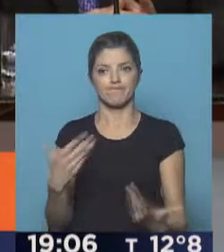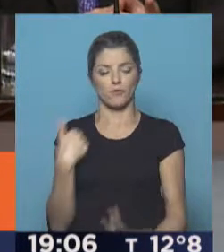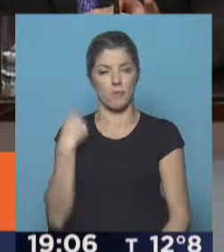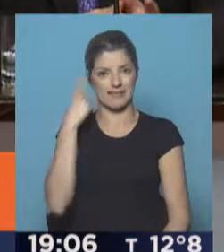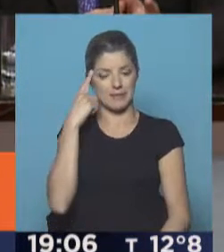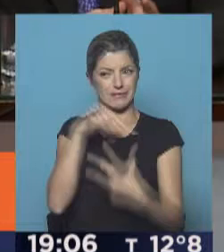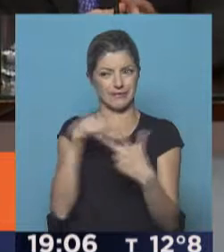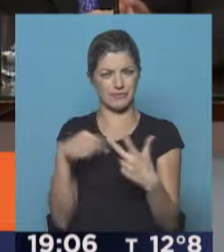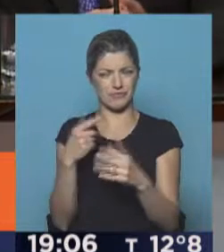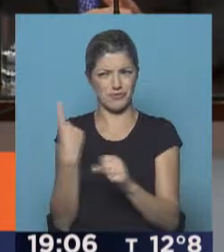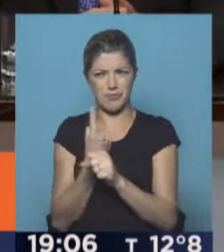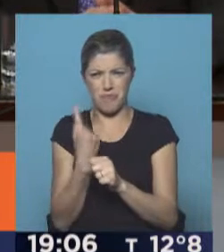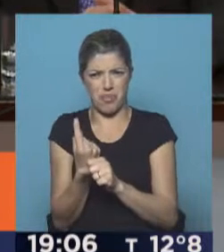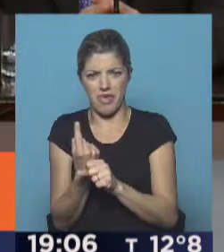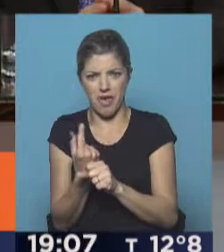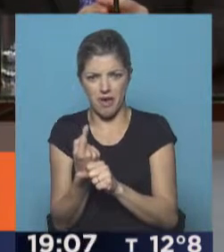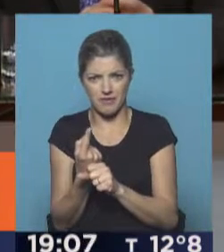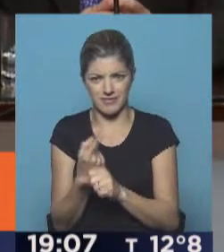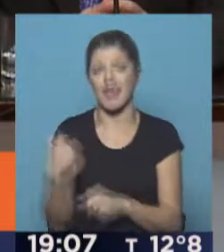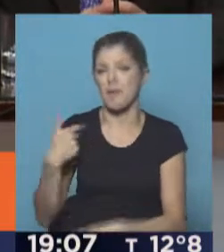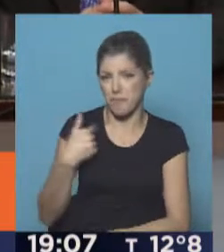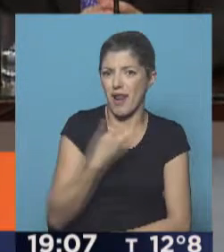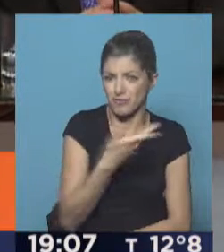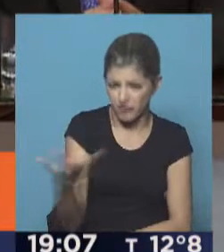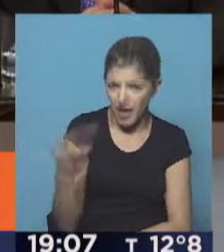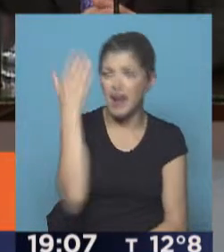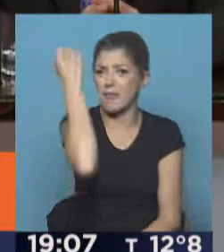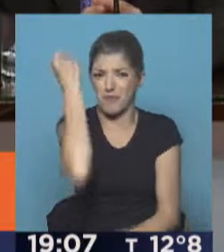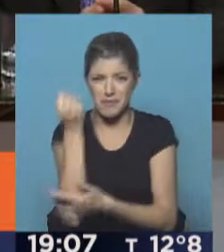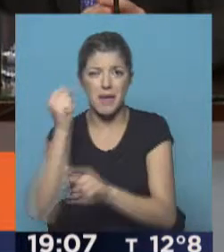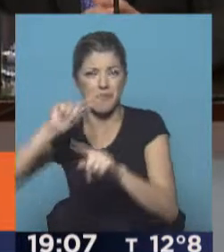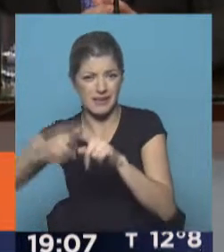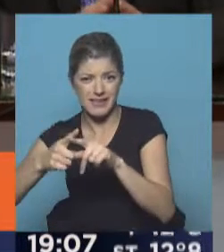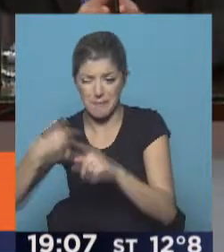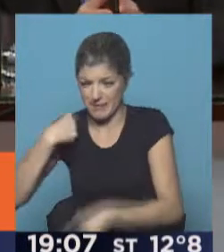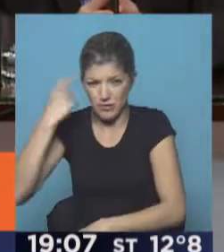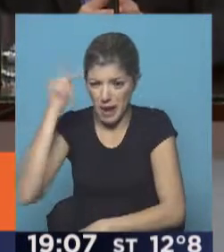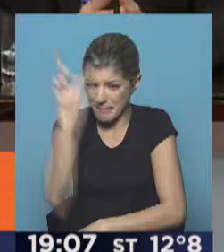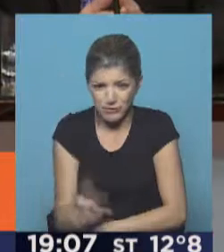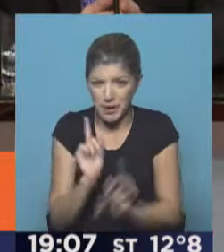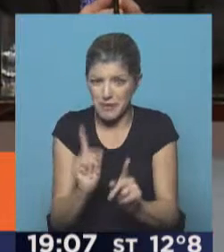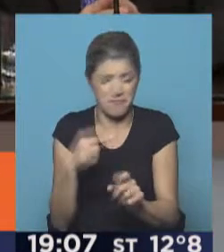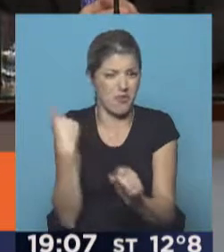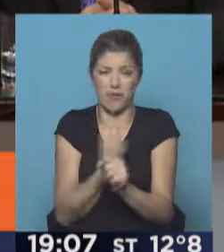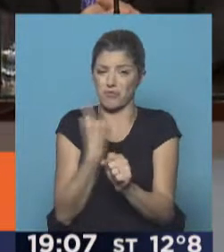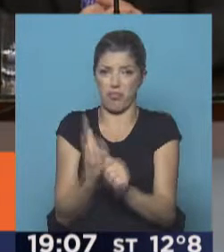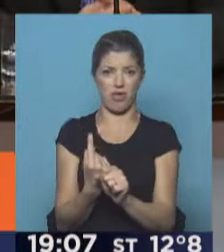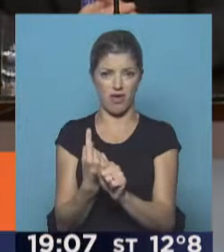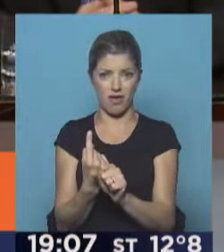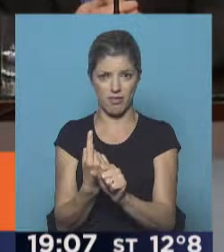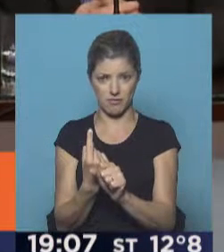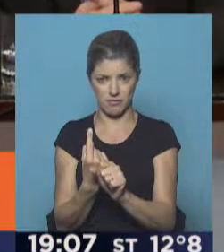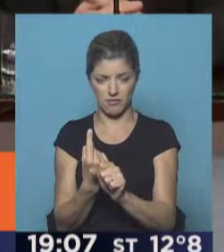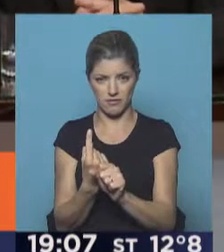eso era inaceptable socialmente, económicamente, políticamente y hasta humanamente. Eso no era algo viable y esos shocks